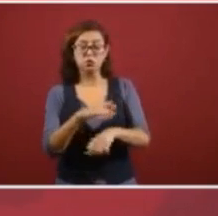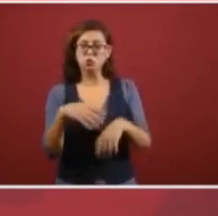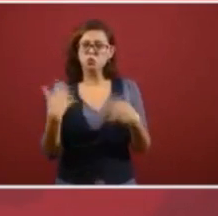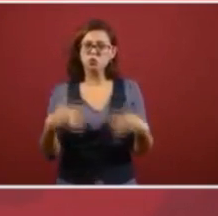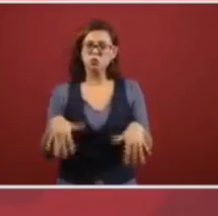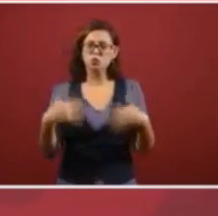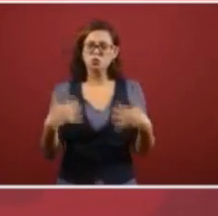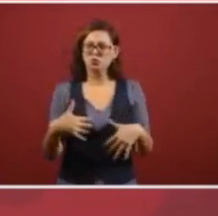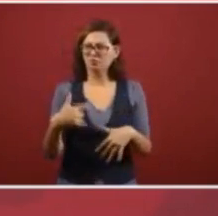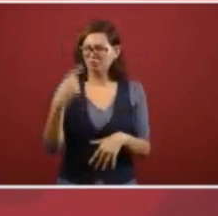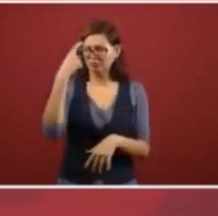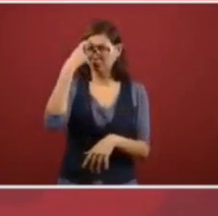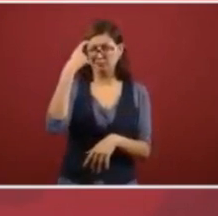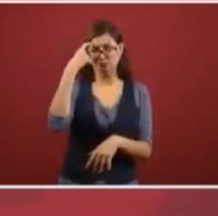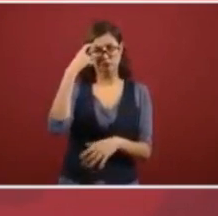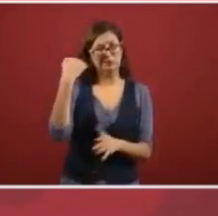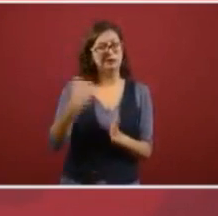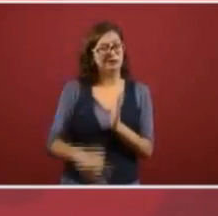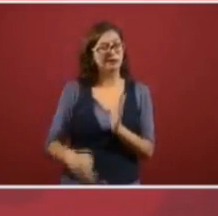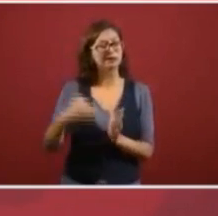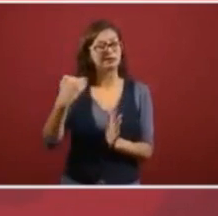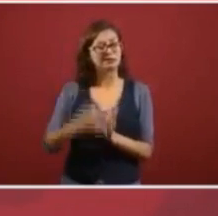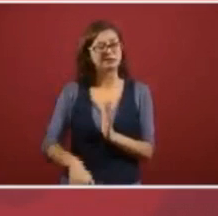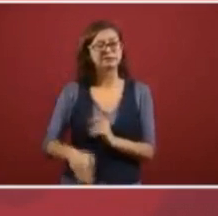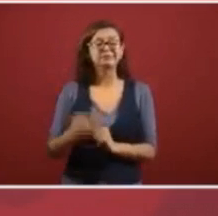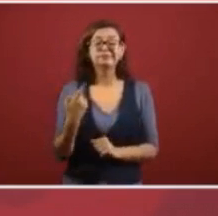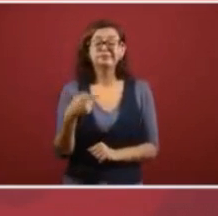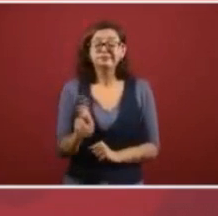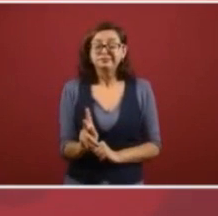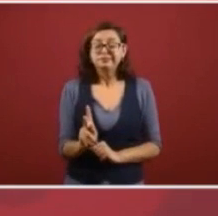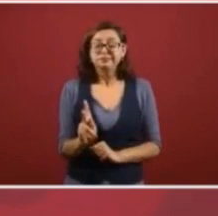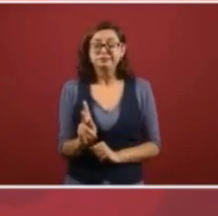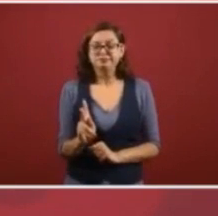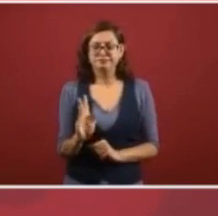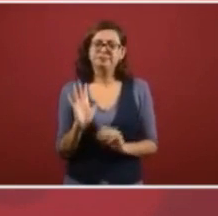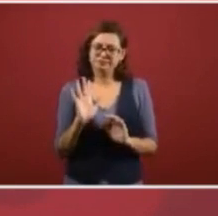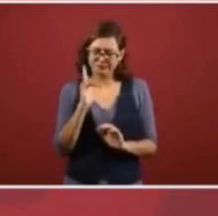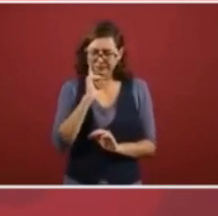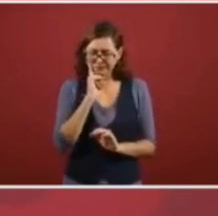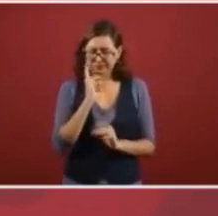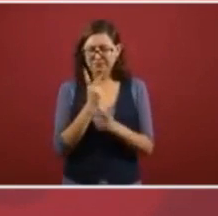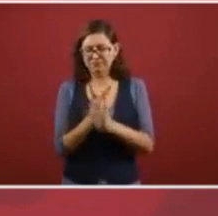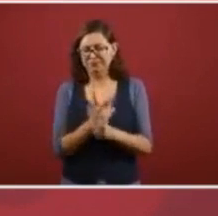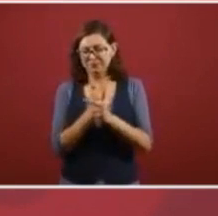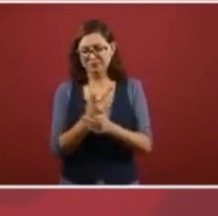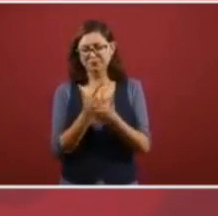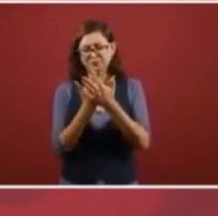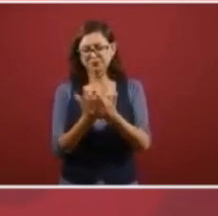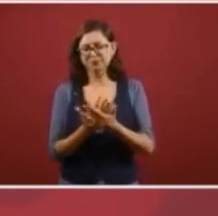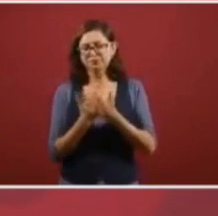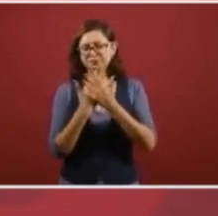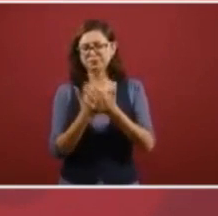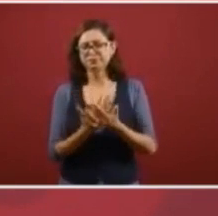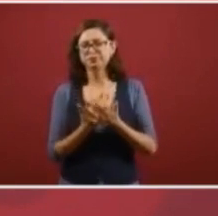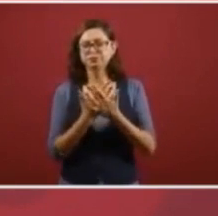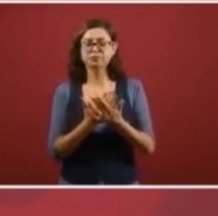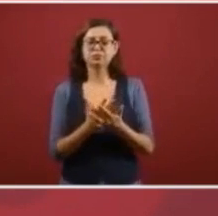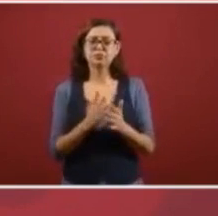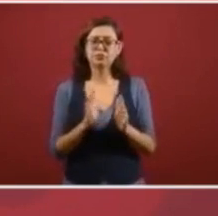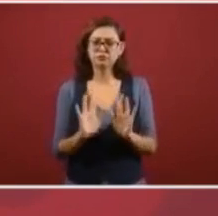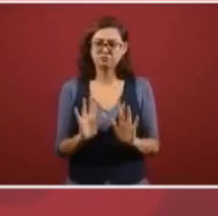y racional pero esperemos esperemos no nos